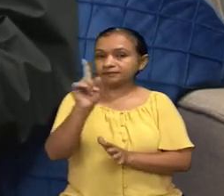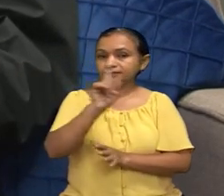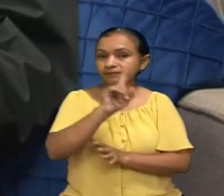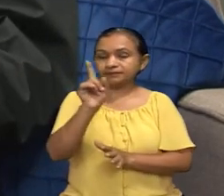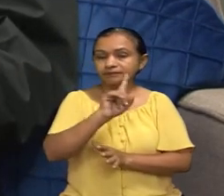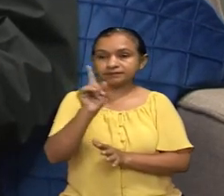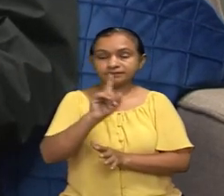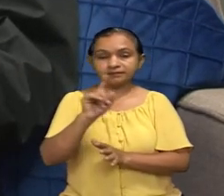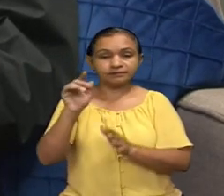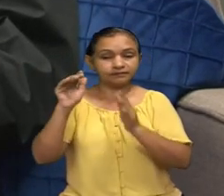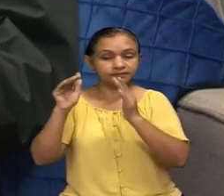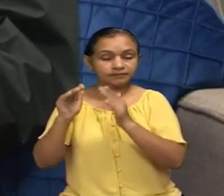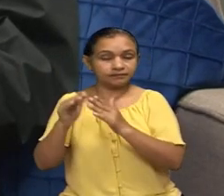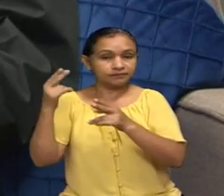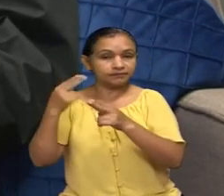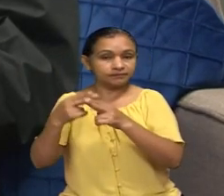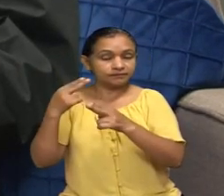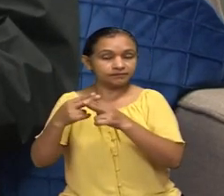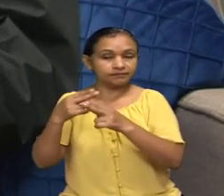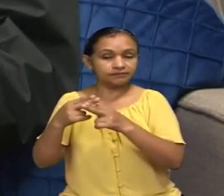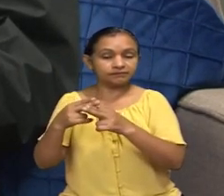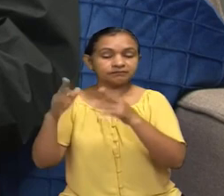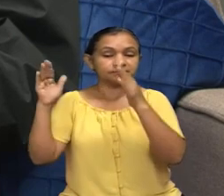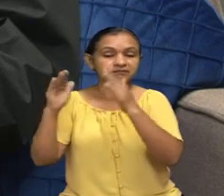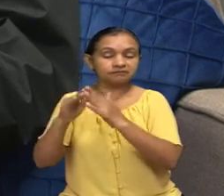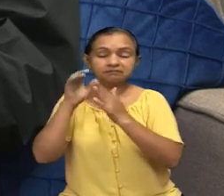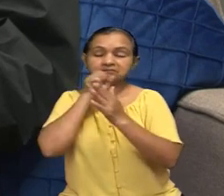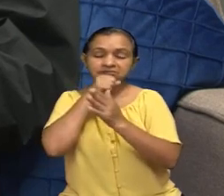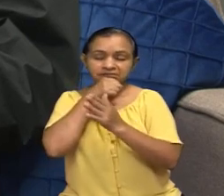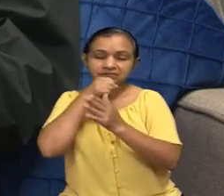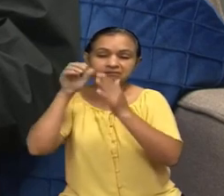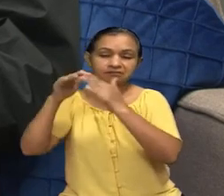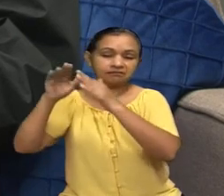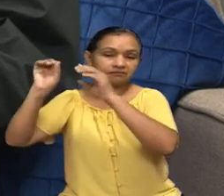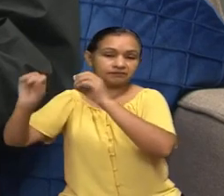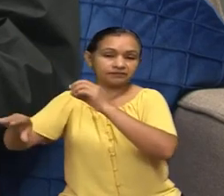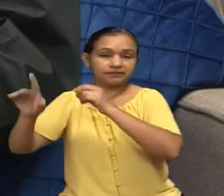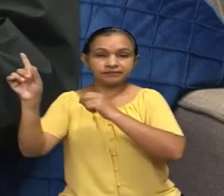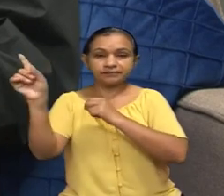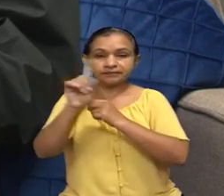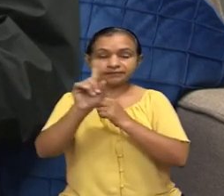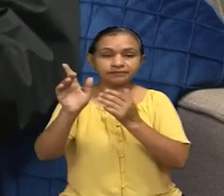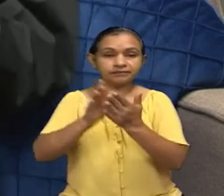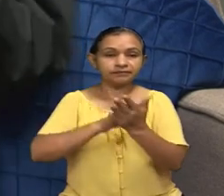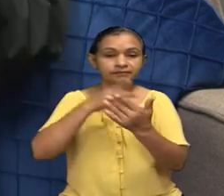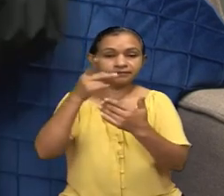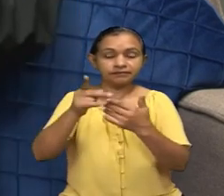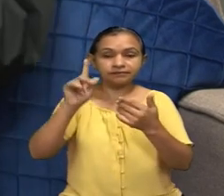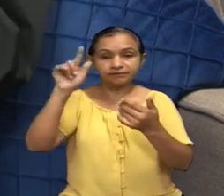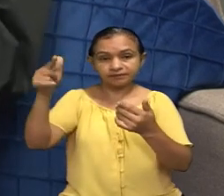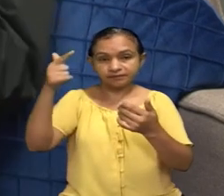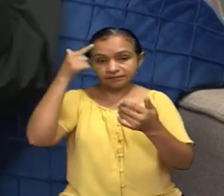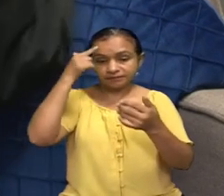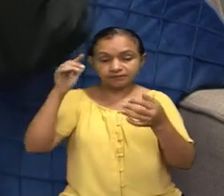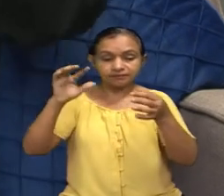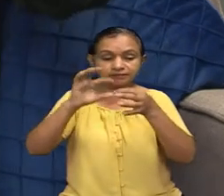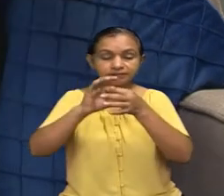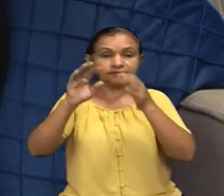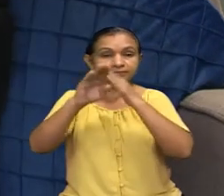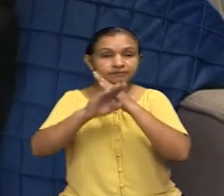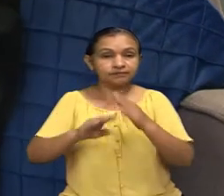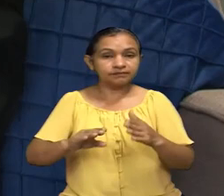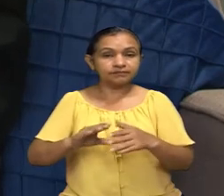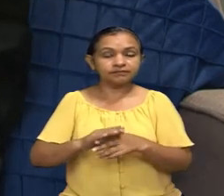ancianos en la perspectiva de las políticas y los programas del Gobierno de Reconciliación y Unidad Nacional, porque asilo es un lugar en